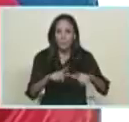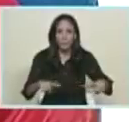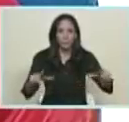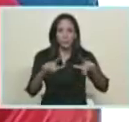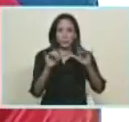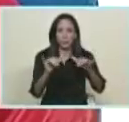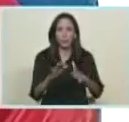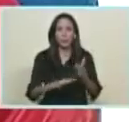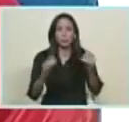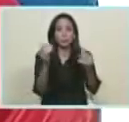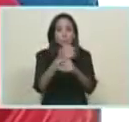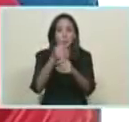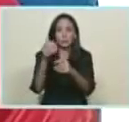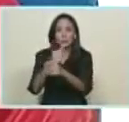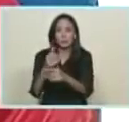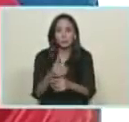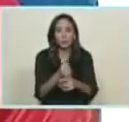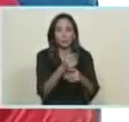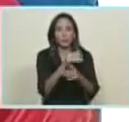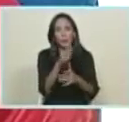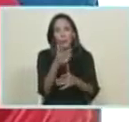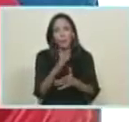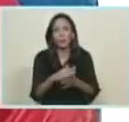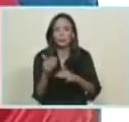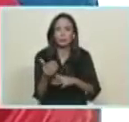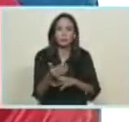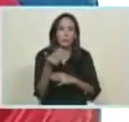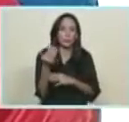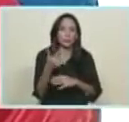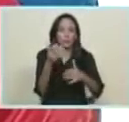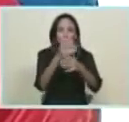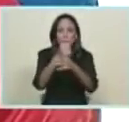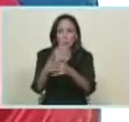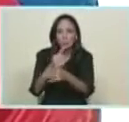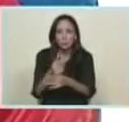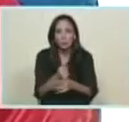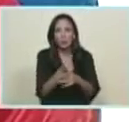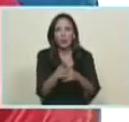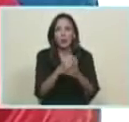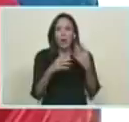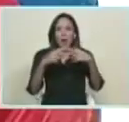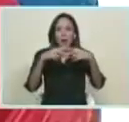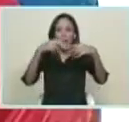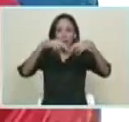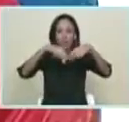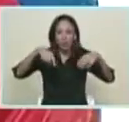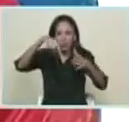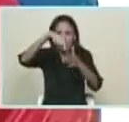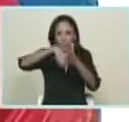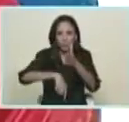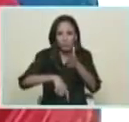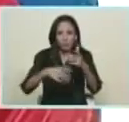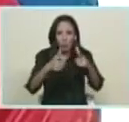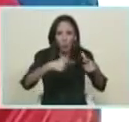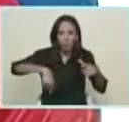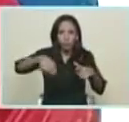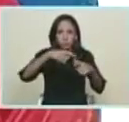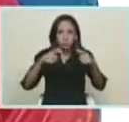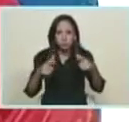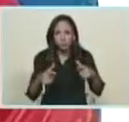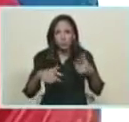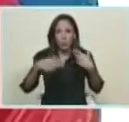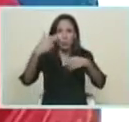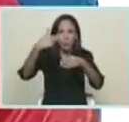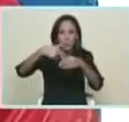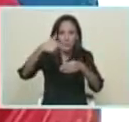se descubrieron los más importantes yacimientos de petróleo